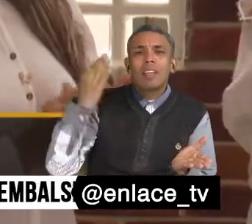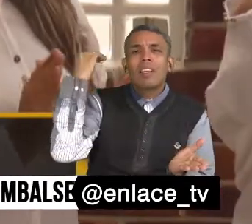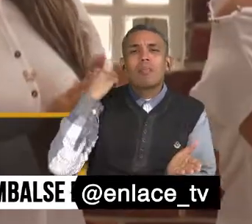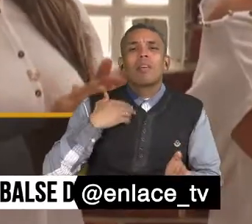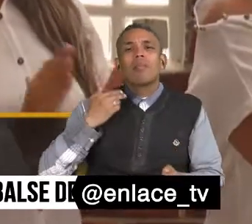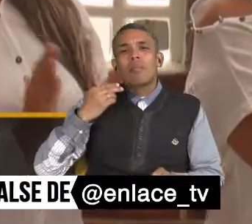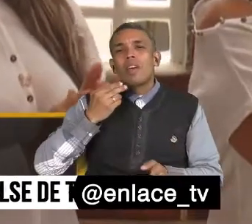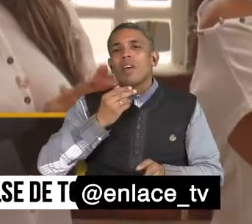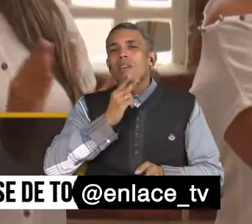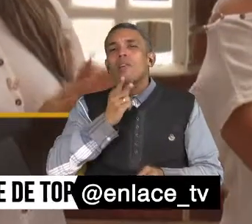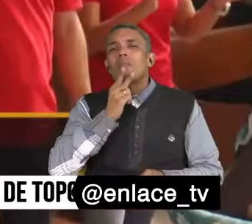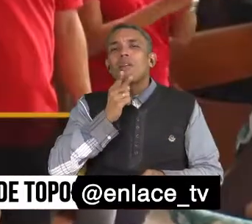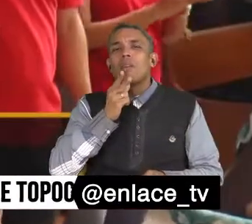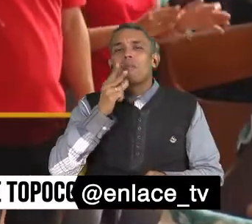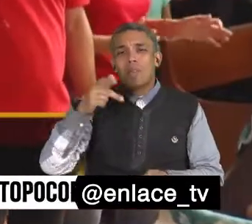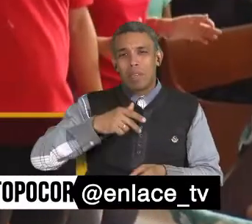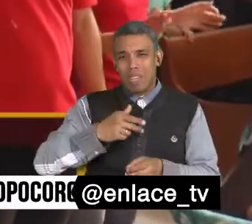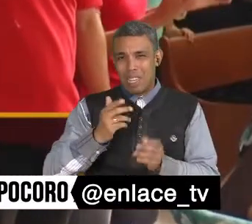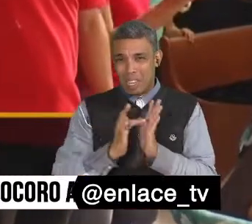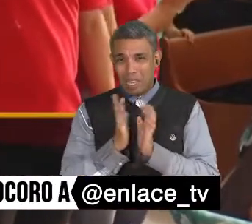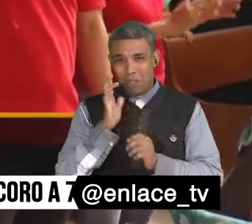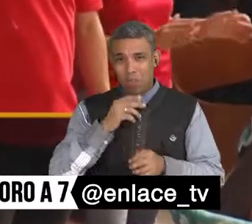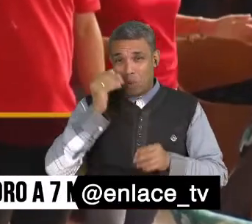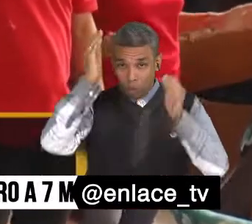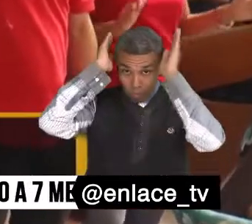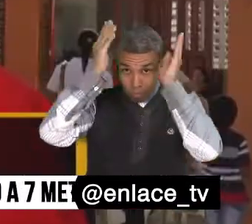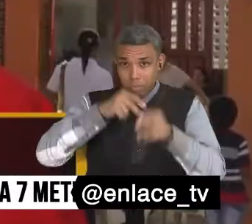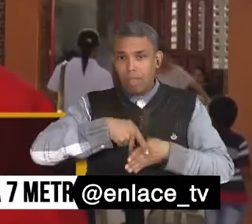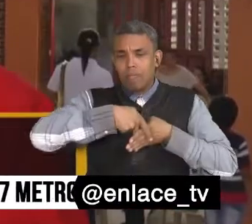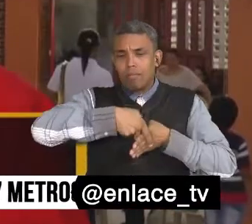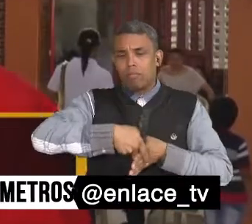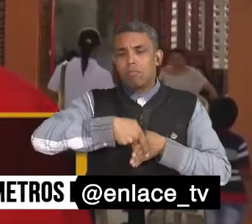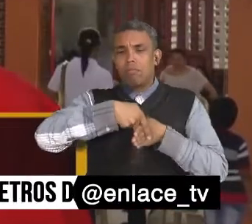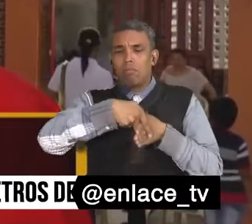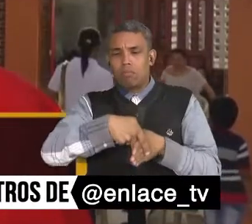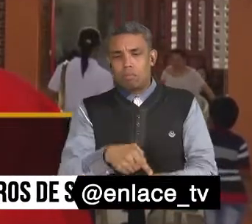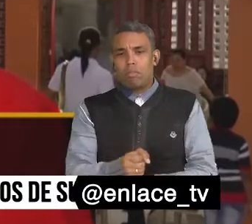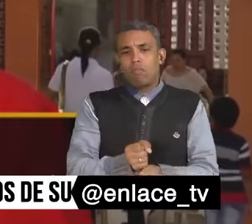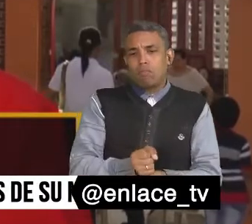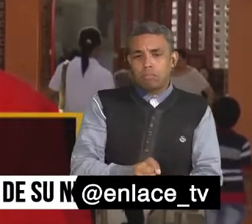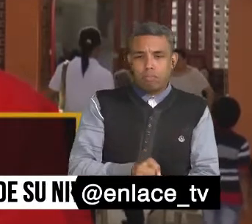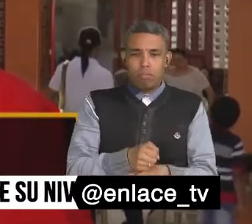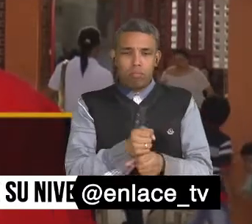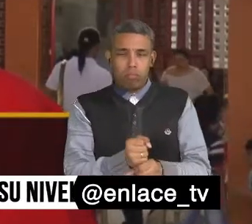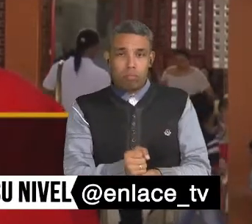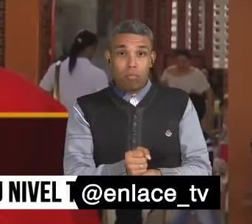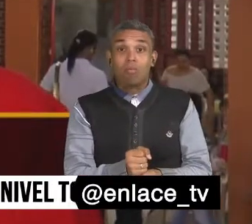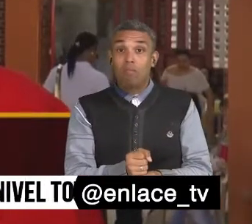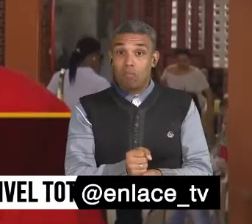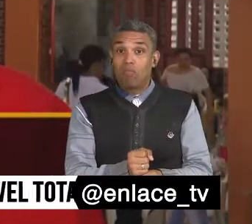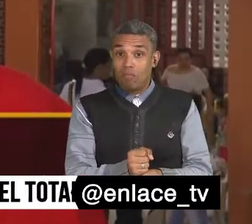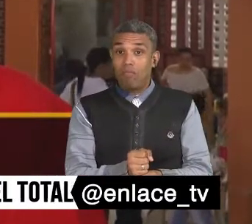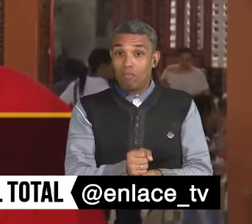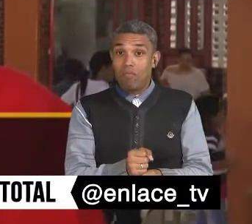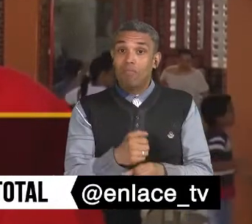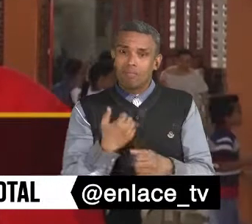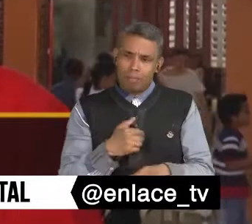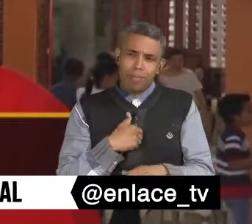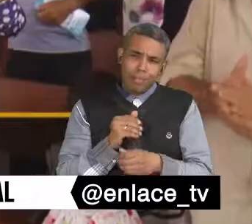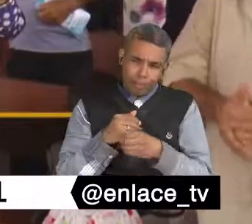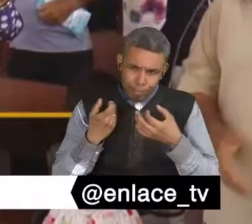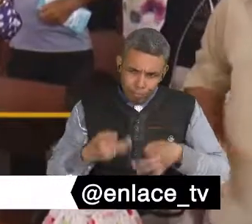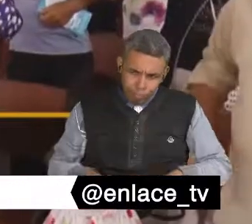El religioso explicó el sentido que en la fe católica tiene el Domingo de Ramos. Es la invitación para que nosotros sanemos,